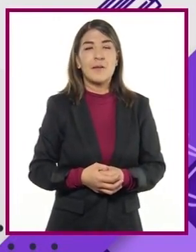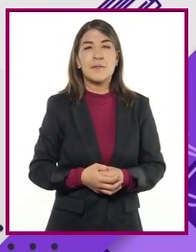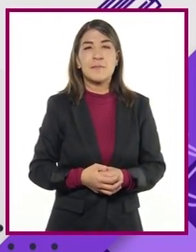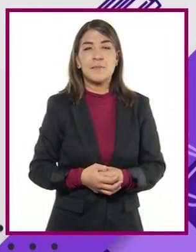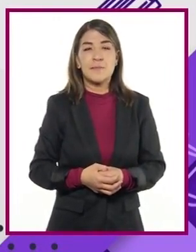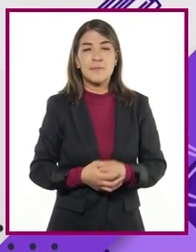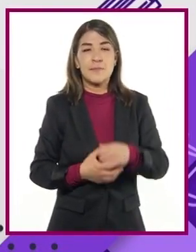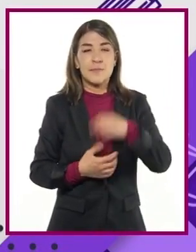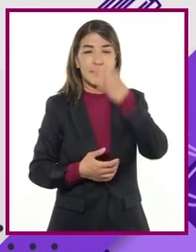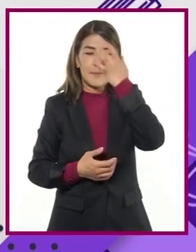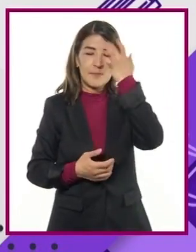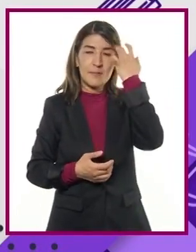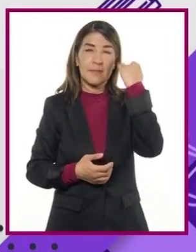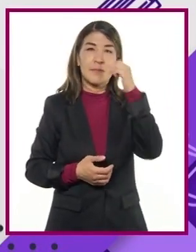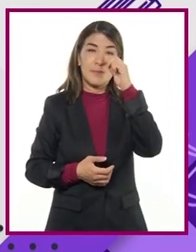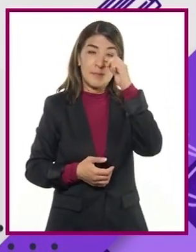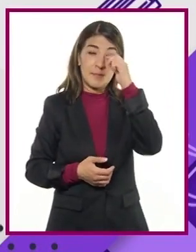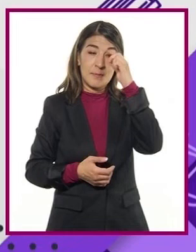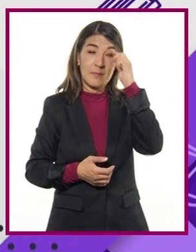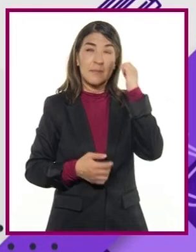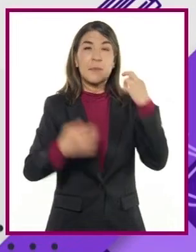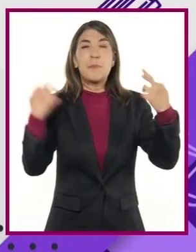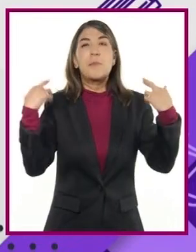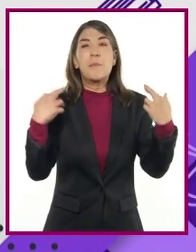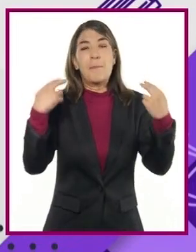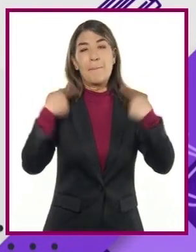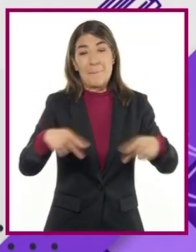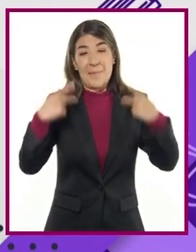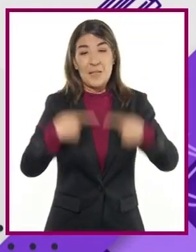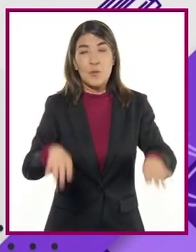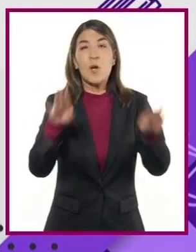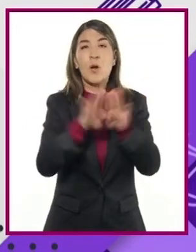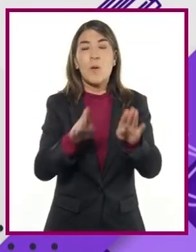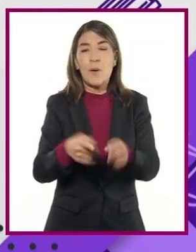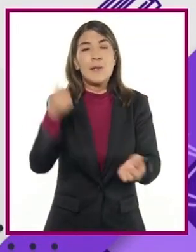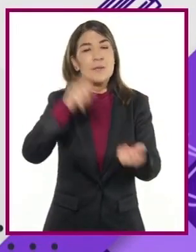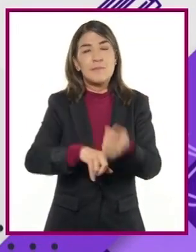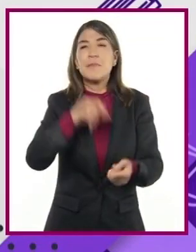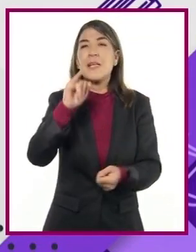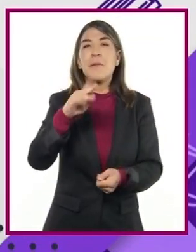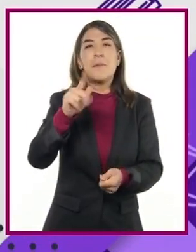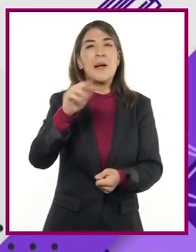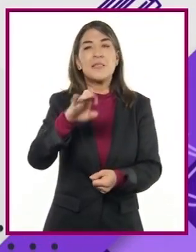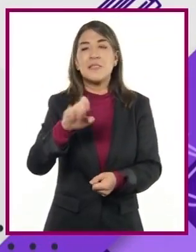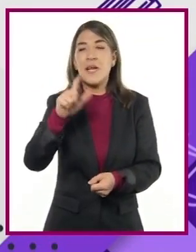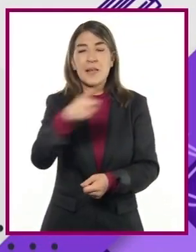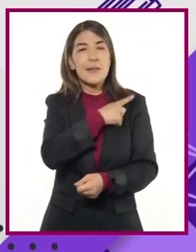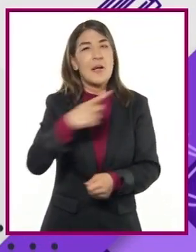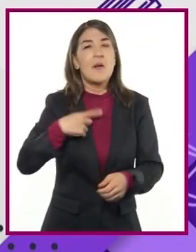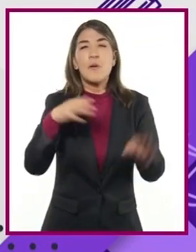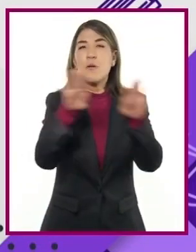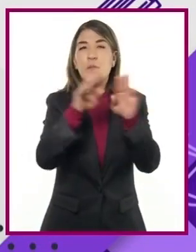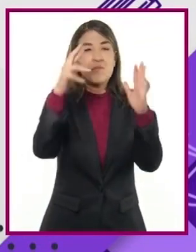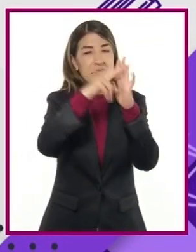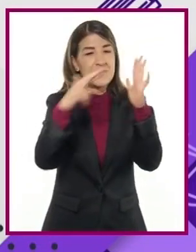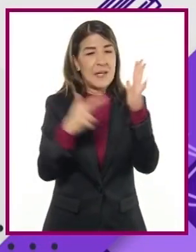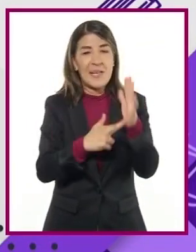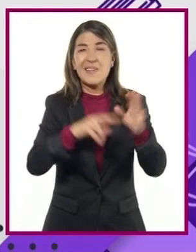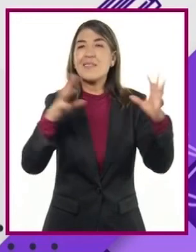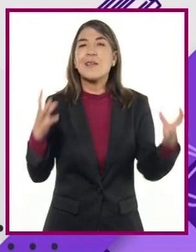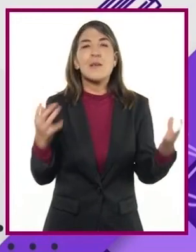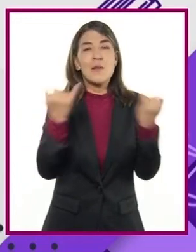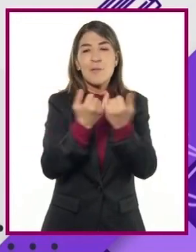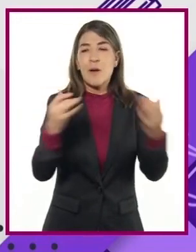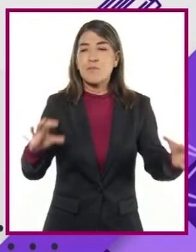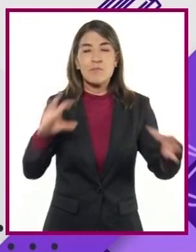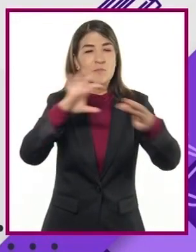1. Una persona imparcial debe tener un alto conocimiento de reglas de interacción que debe aplicar en la relación con las